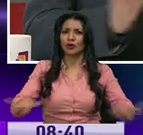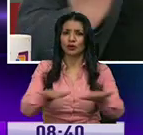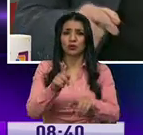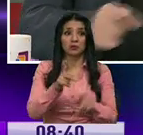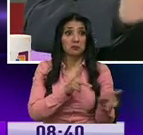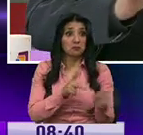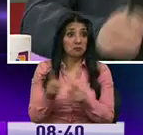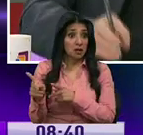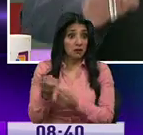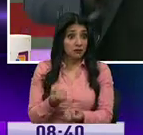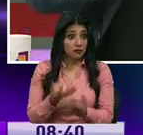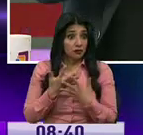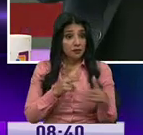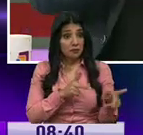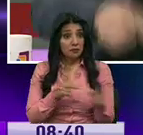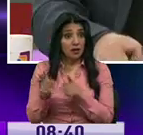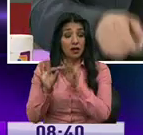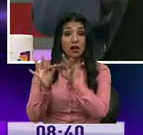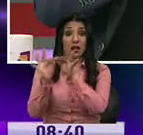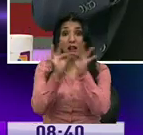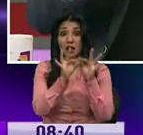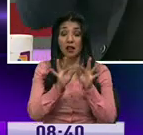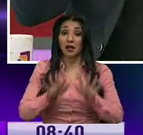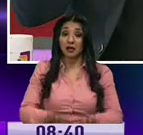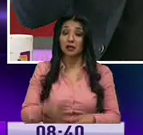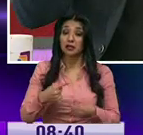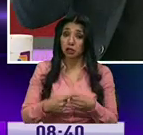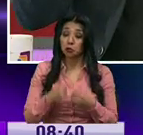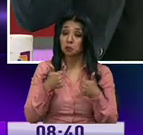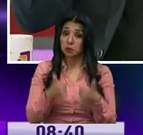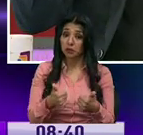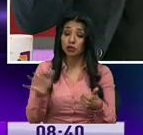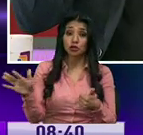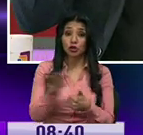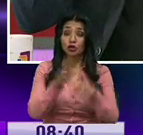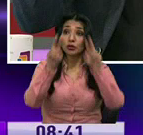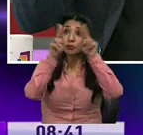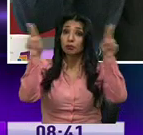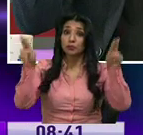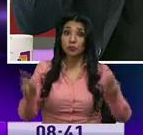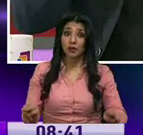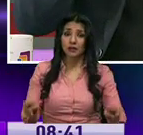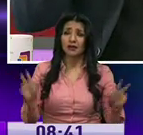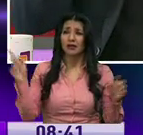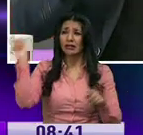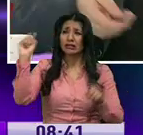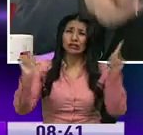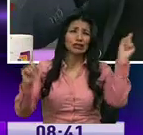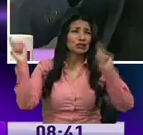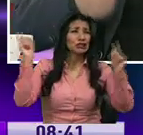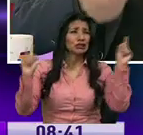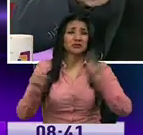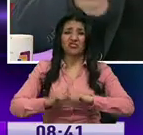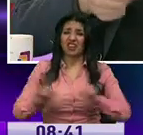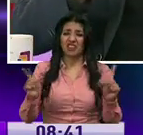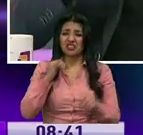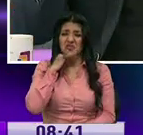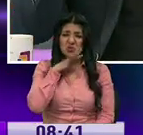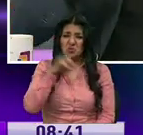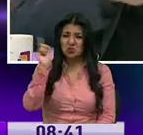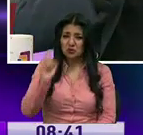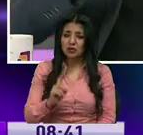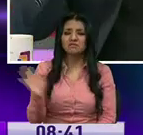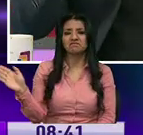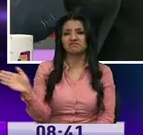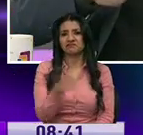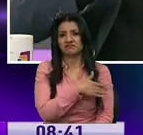plan, me acabo de enterar, que hay un plan de regeneración urbana interesantísimo en todos los pasos a desniveles donde están inundados de estos garabatos